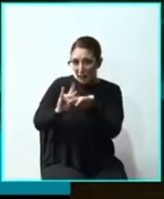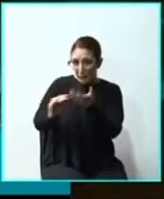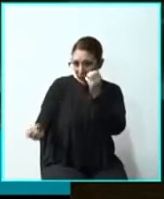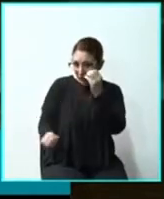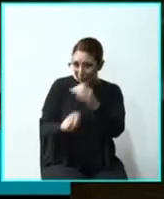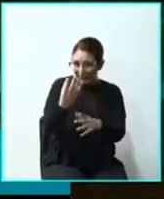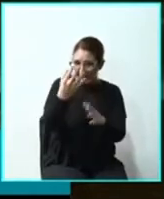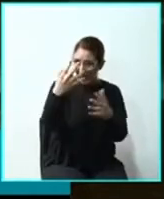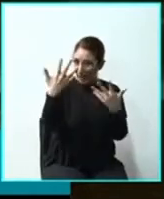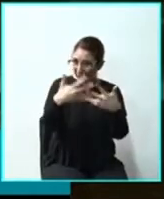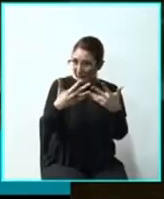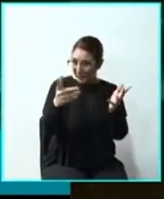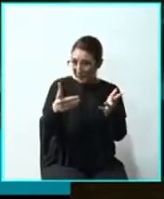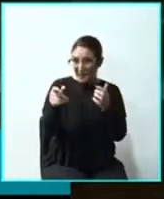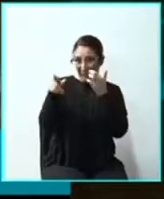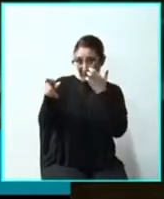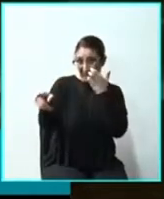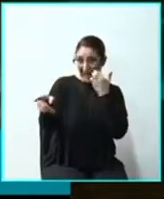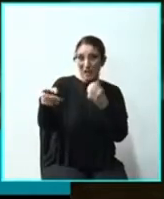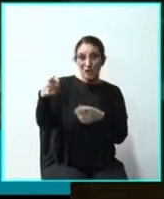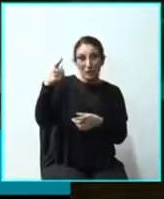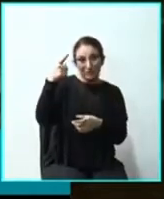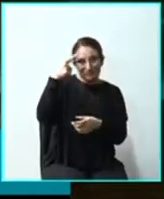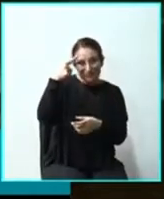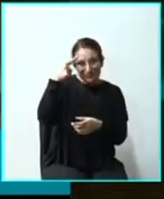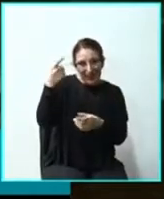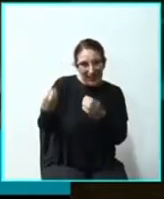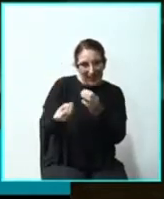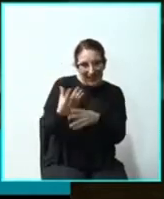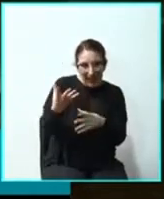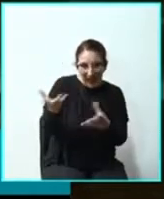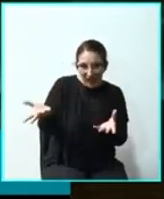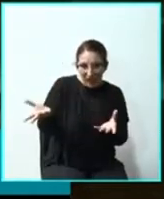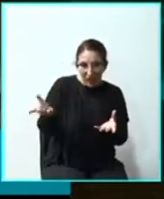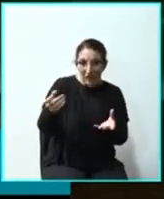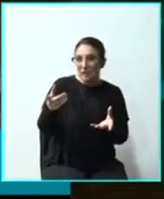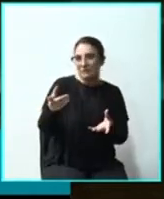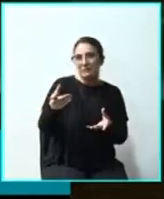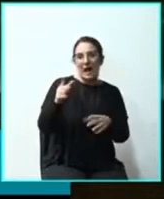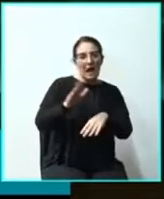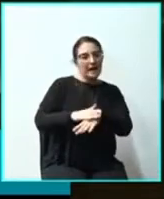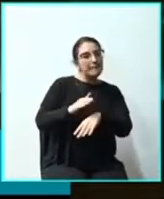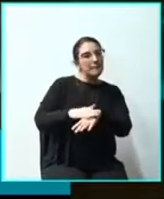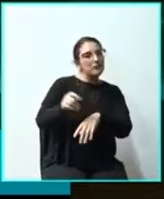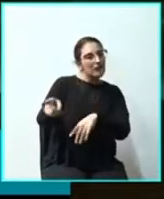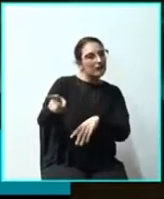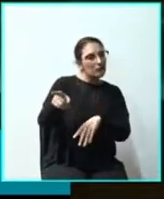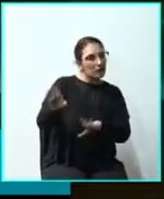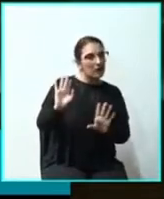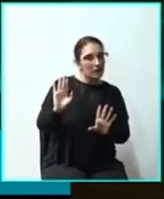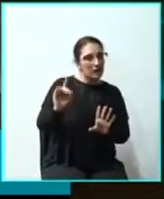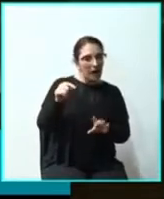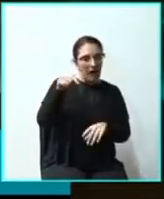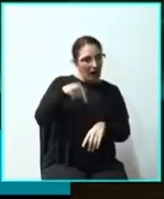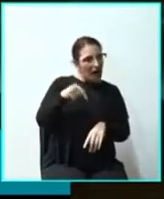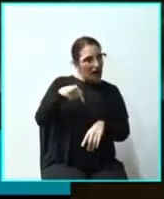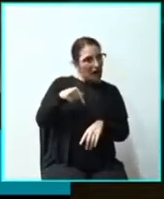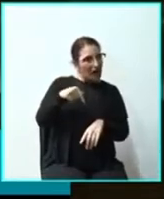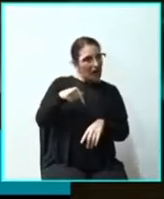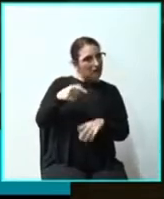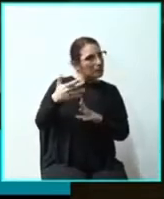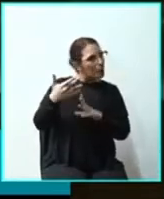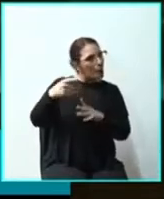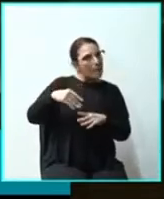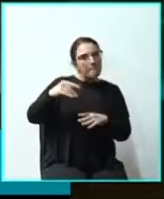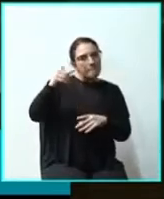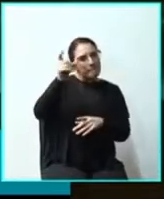haberlo presentado. Se tiene que hacer cargo. No estamos en un jardín de infantes. Somos todos mayores de edad y